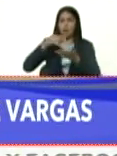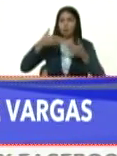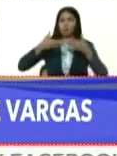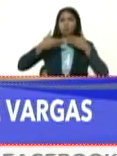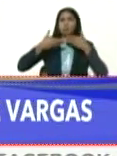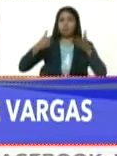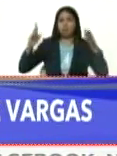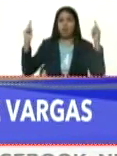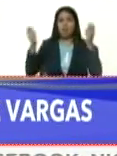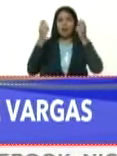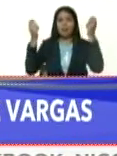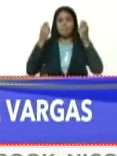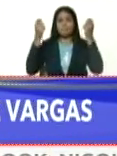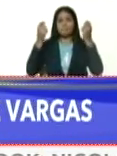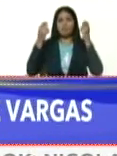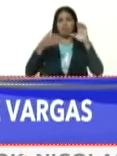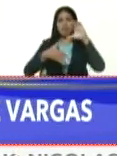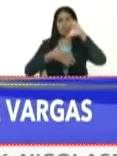la campaña del sur.